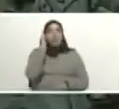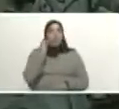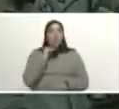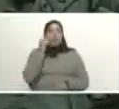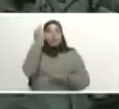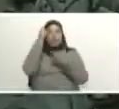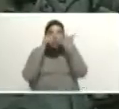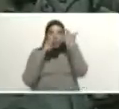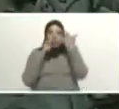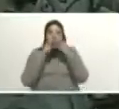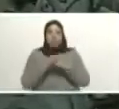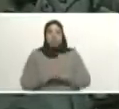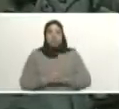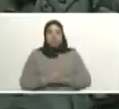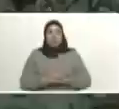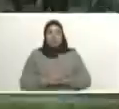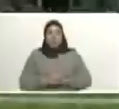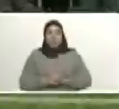Bolivariana, el mayor general